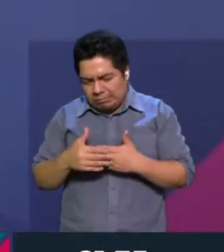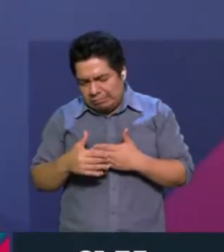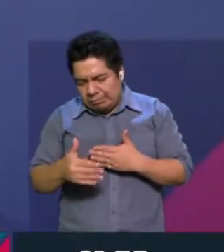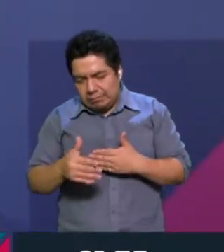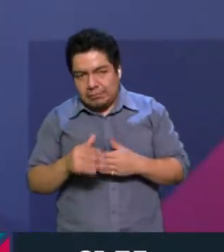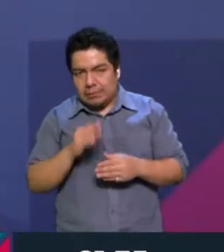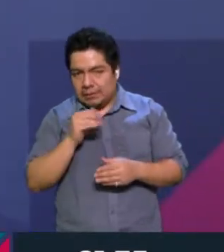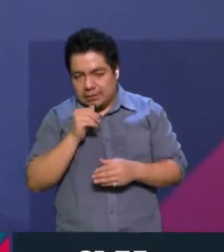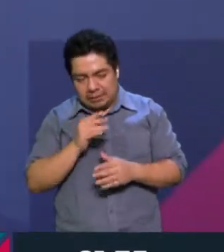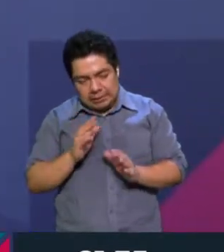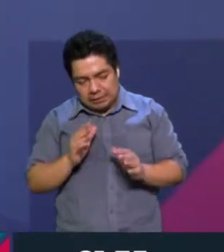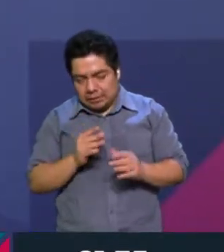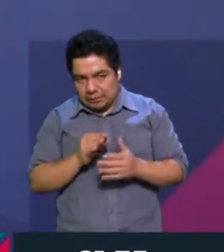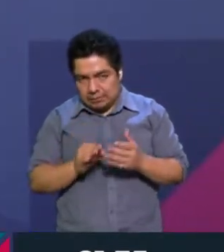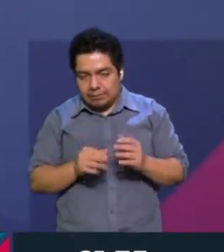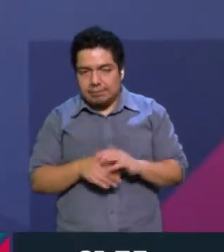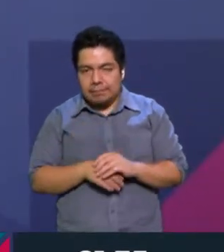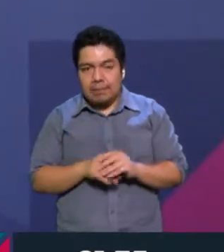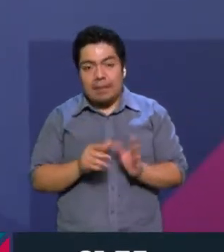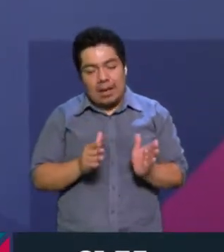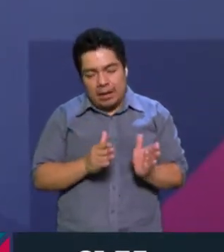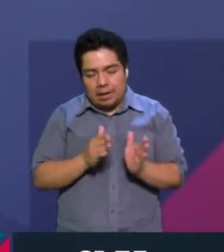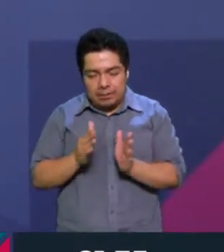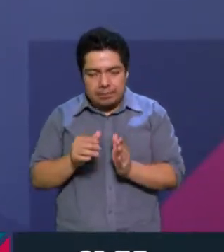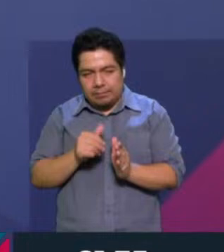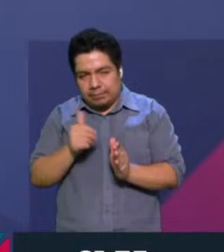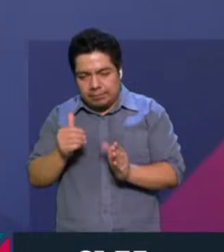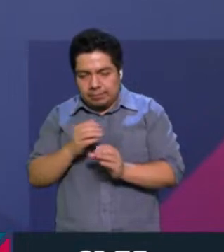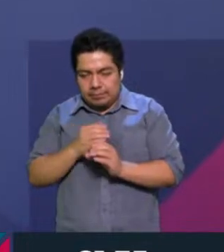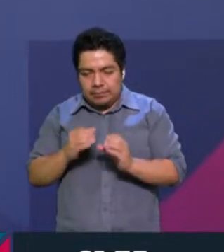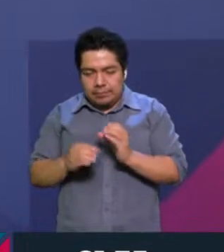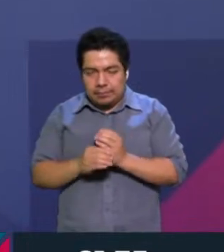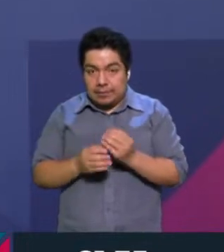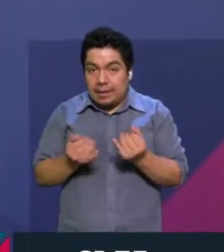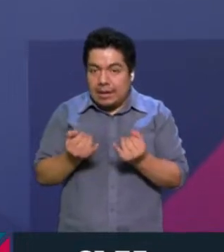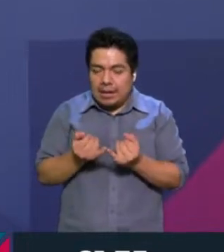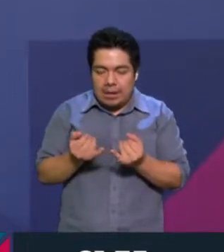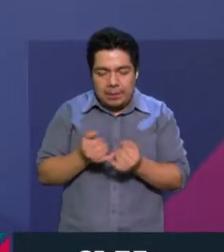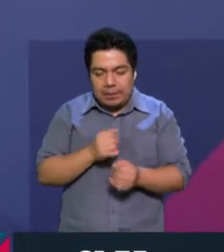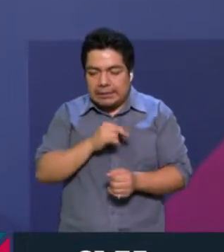puedo extender ahora. Pero sí hay otras cosas que a mí me preocupan